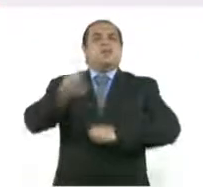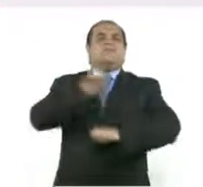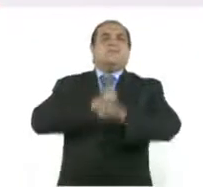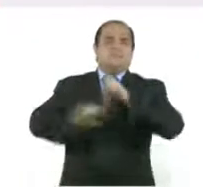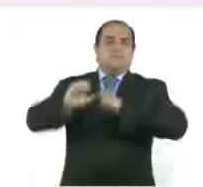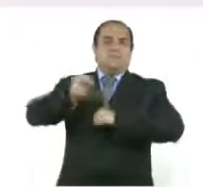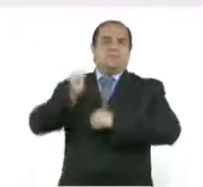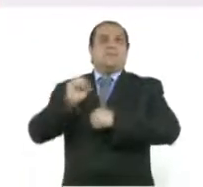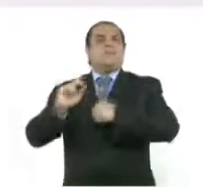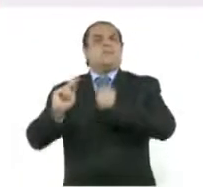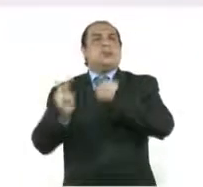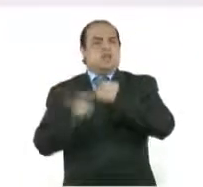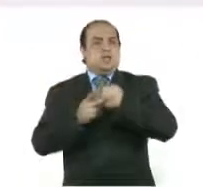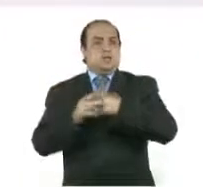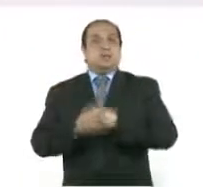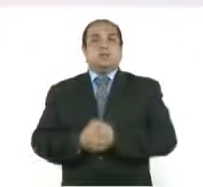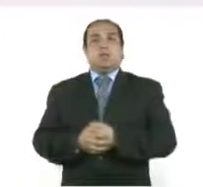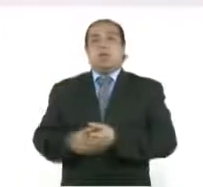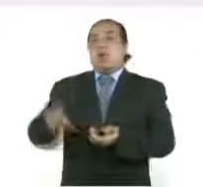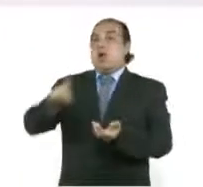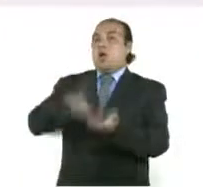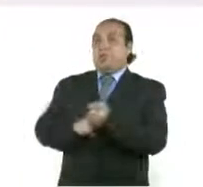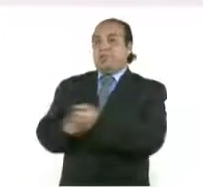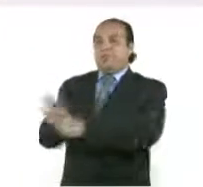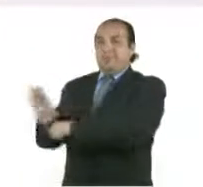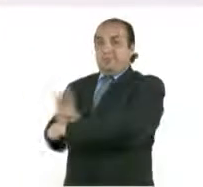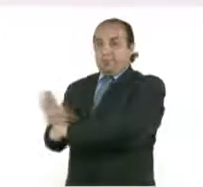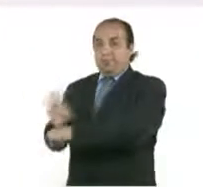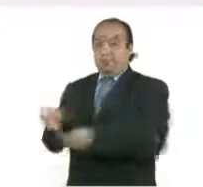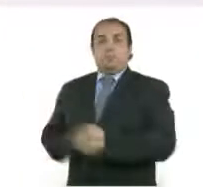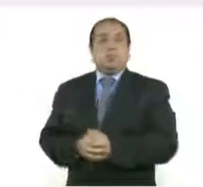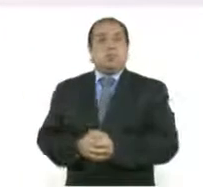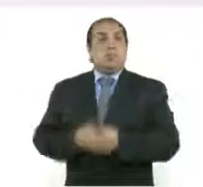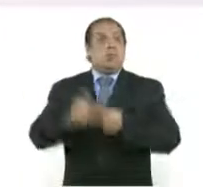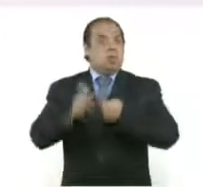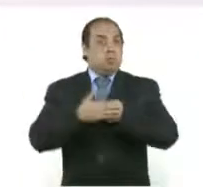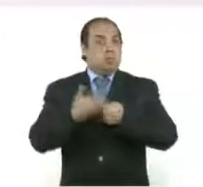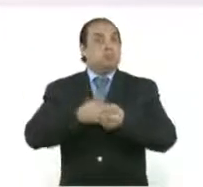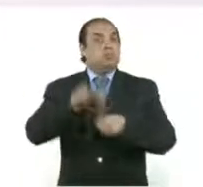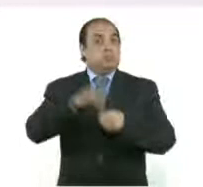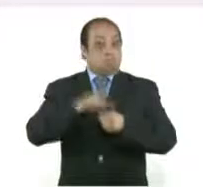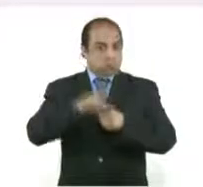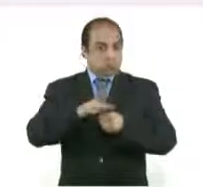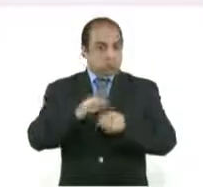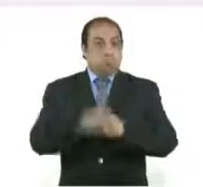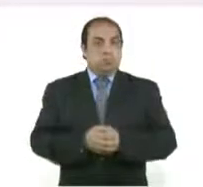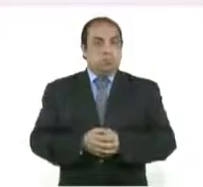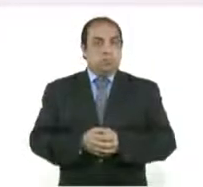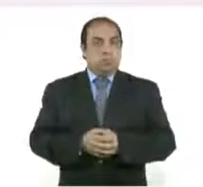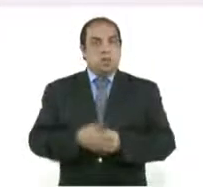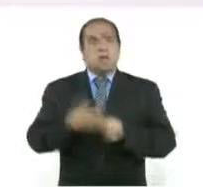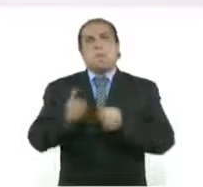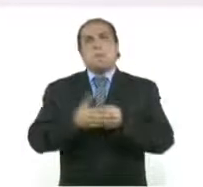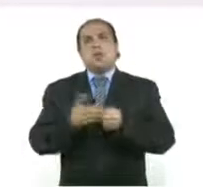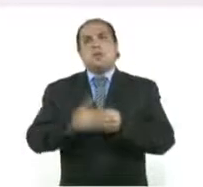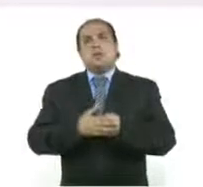transnacionales, en sus propios beneficios. Y la próxima vez que votemos, la próxima